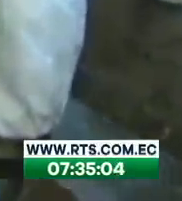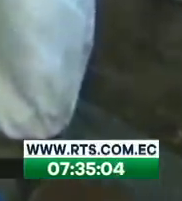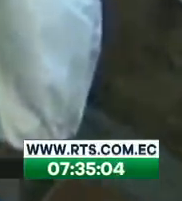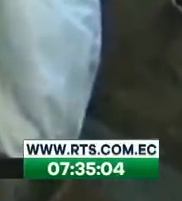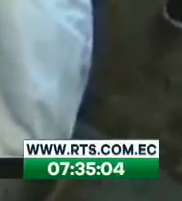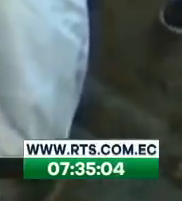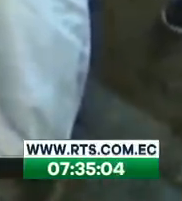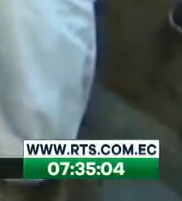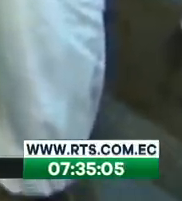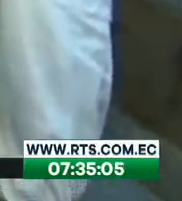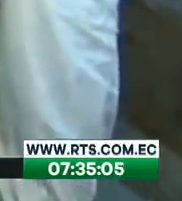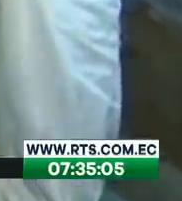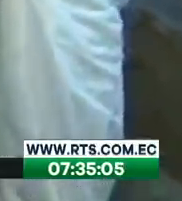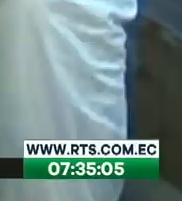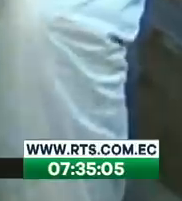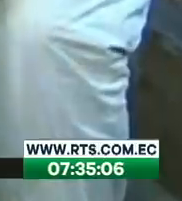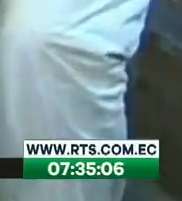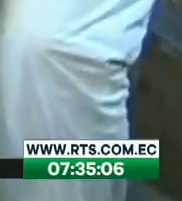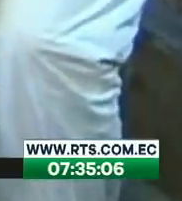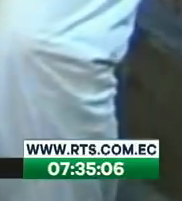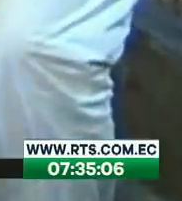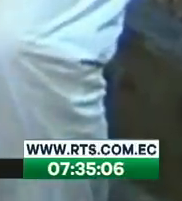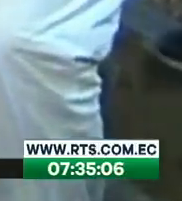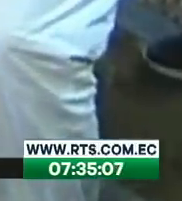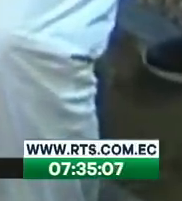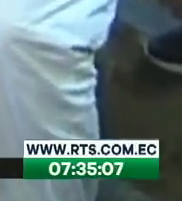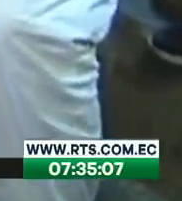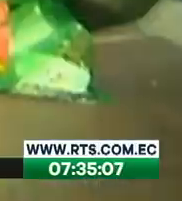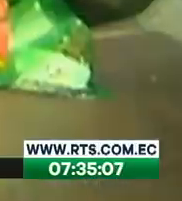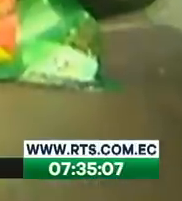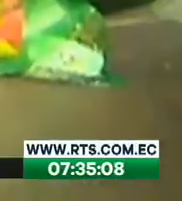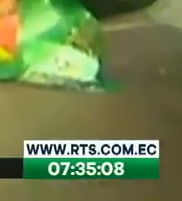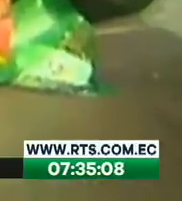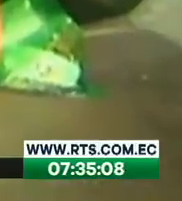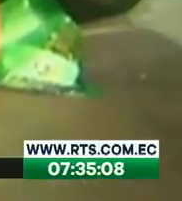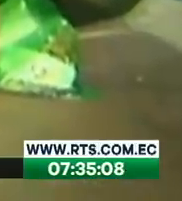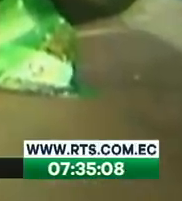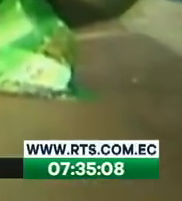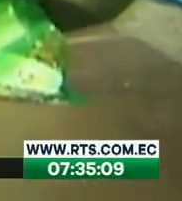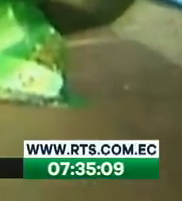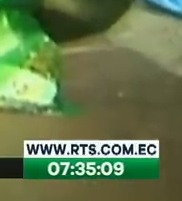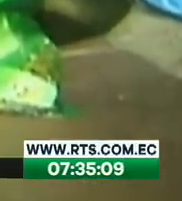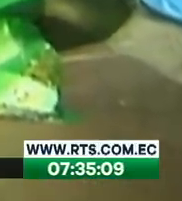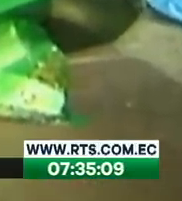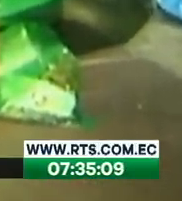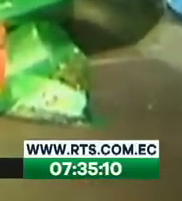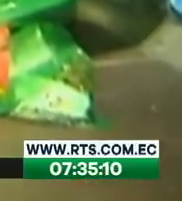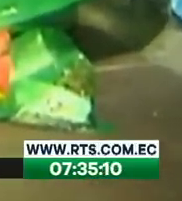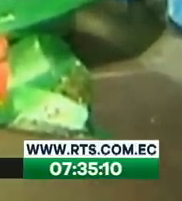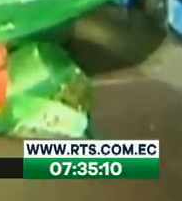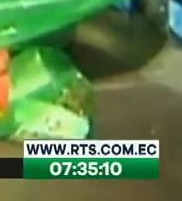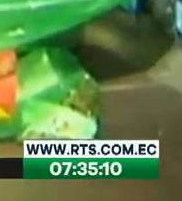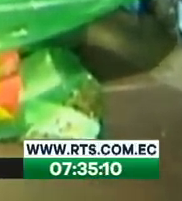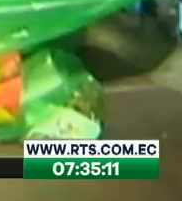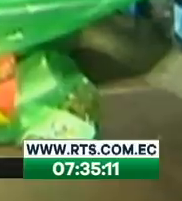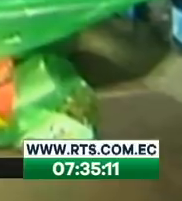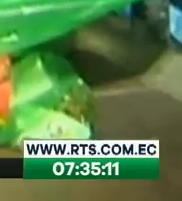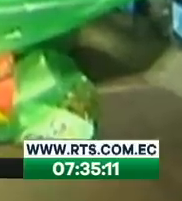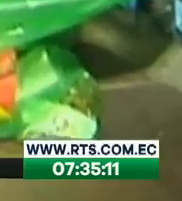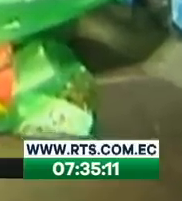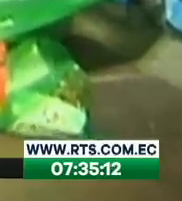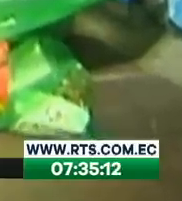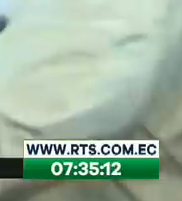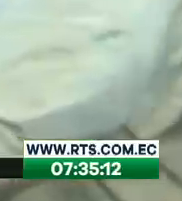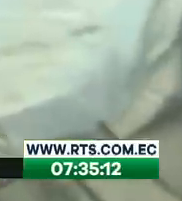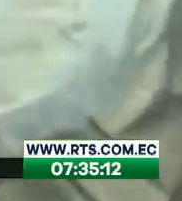Fue un hallazgo que rompió con lo cotidiano de las actividades céntricas de Guayaquil. Todo ocurrió en la avenida 9 de Octubre